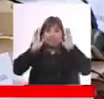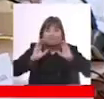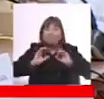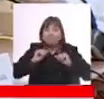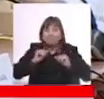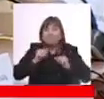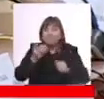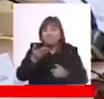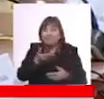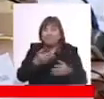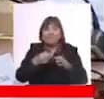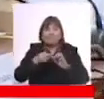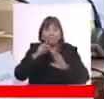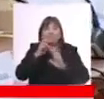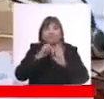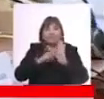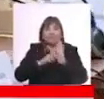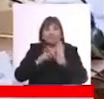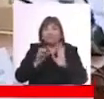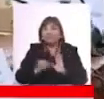este proyecto.